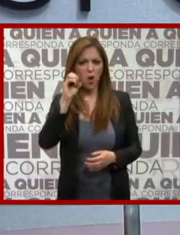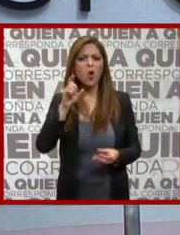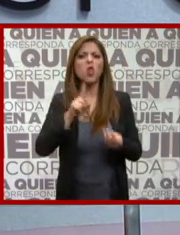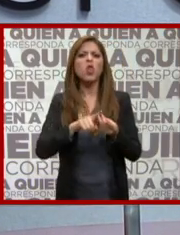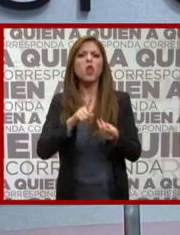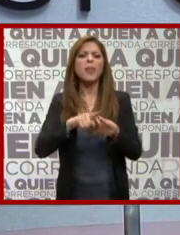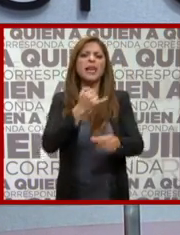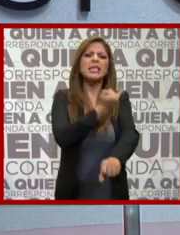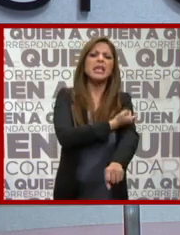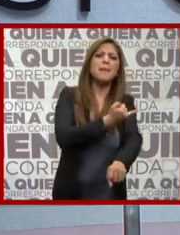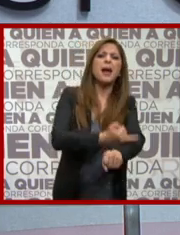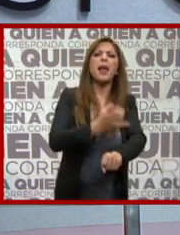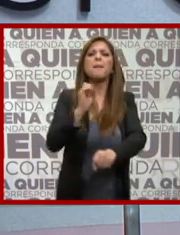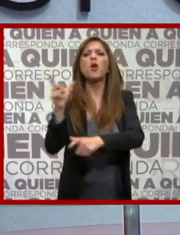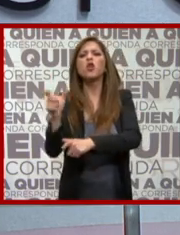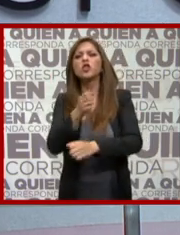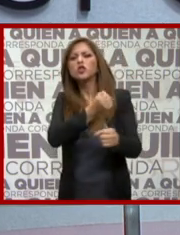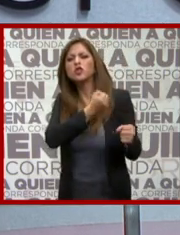Pasando Xochimilco. No me quieran volver loco.